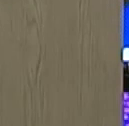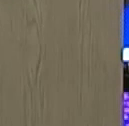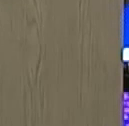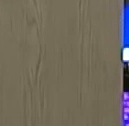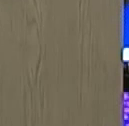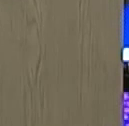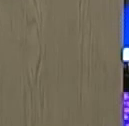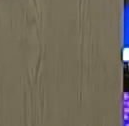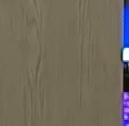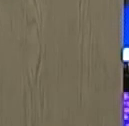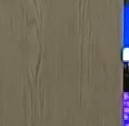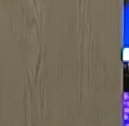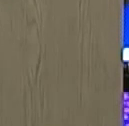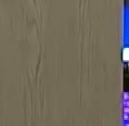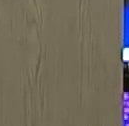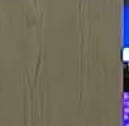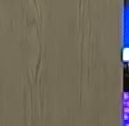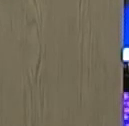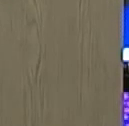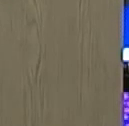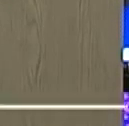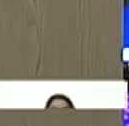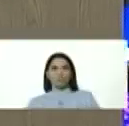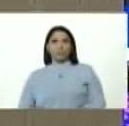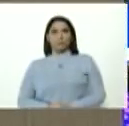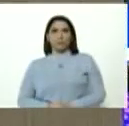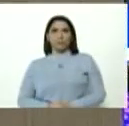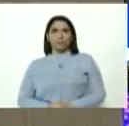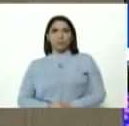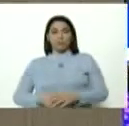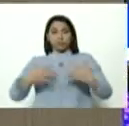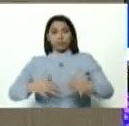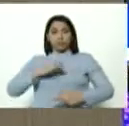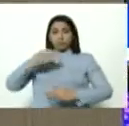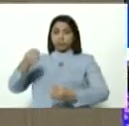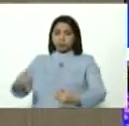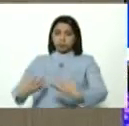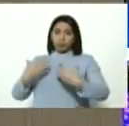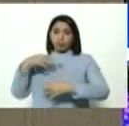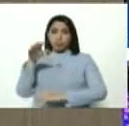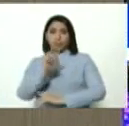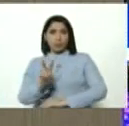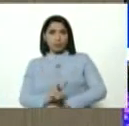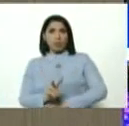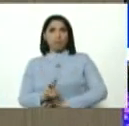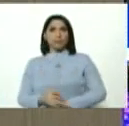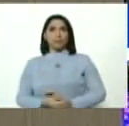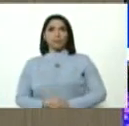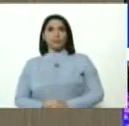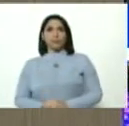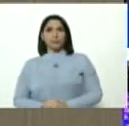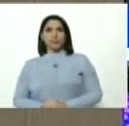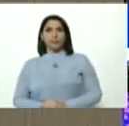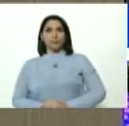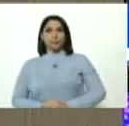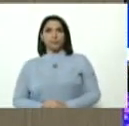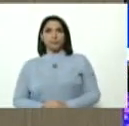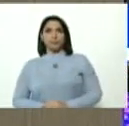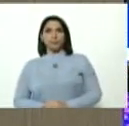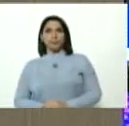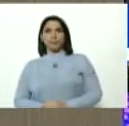un tremendo desfase entre los casos que son los casos que se infectan en Venezuela por COVID-19 y el